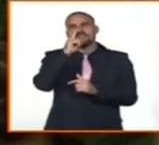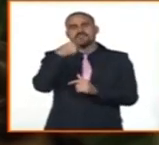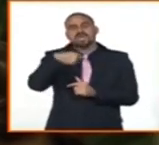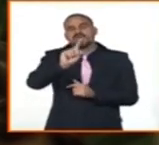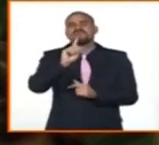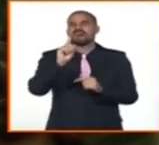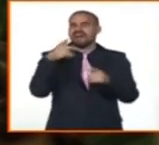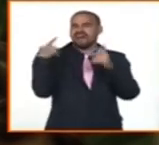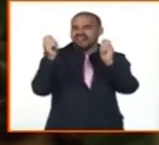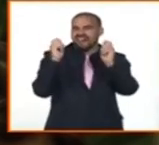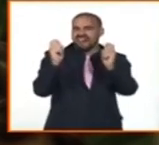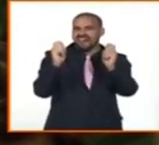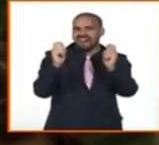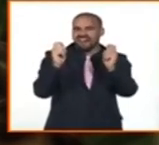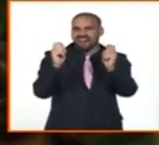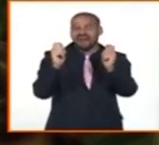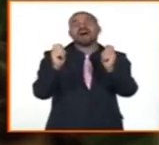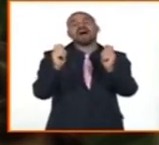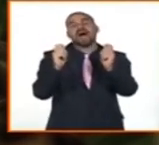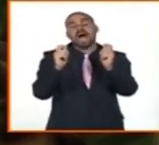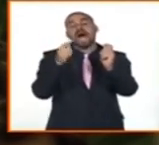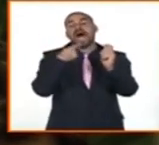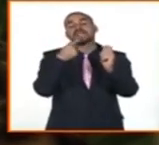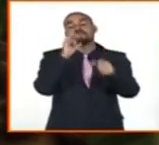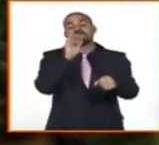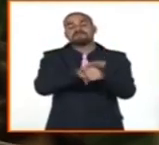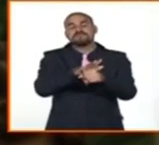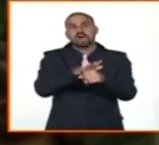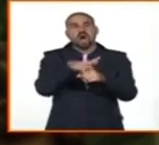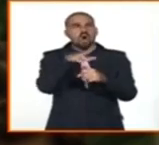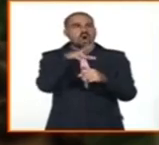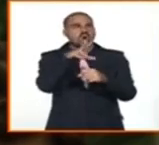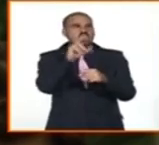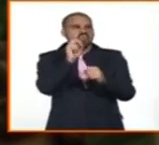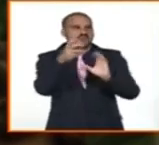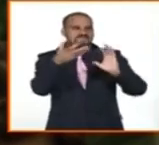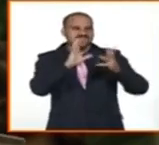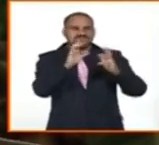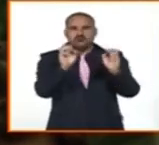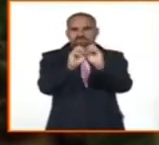cotidianidad en las redes sociales. Esa nueva cotidianidad lo que permitía